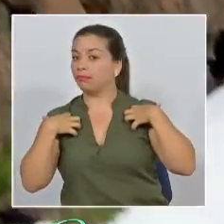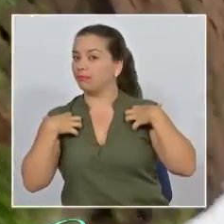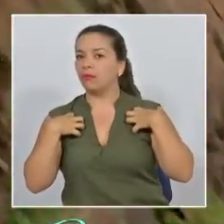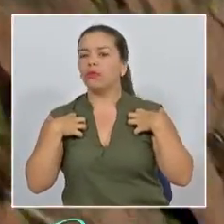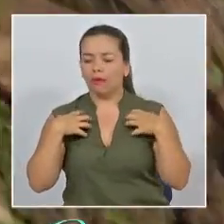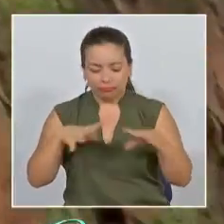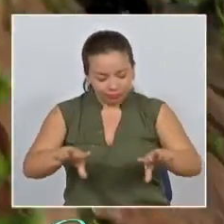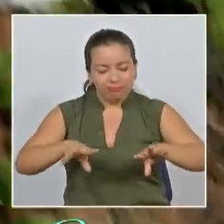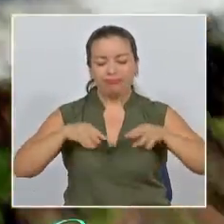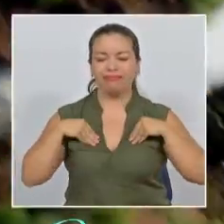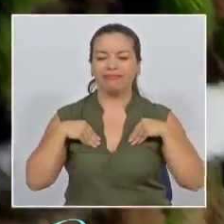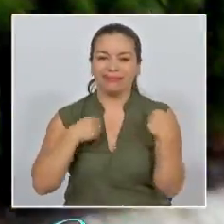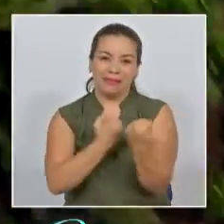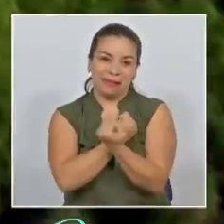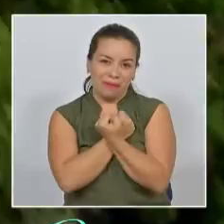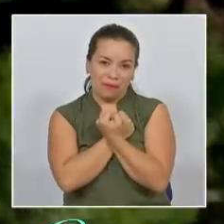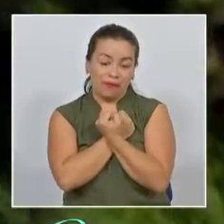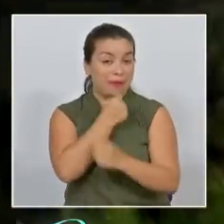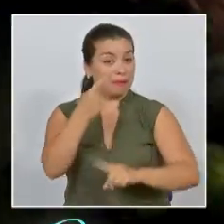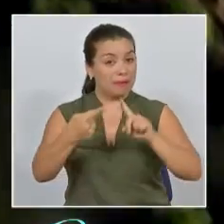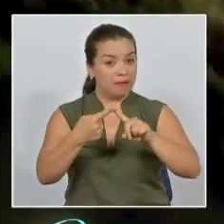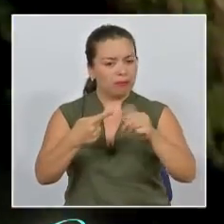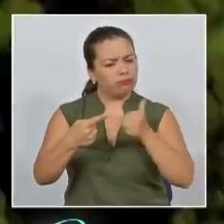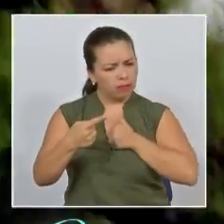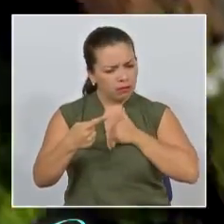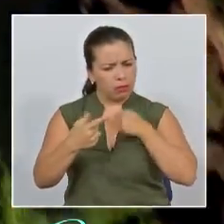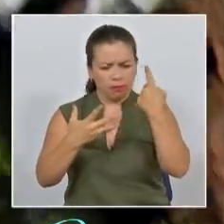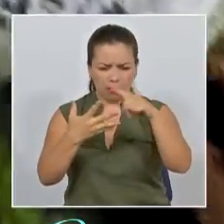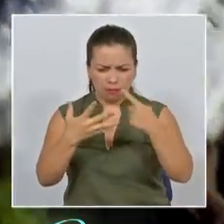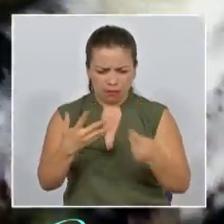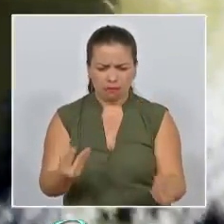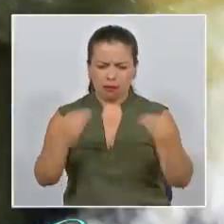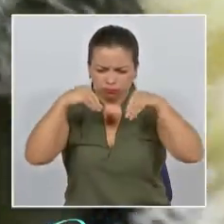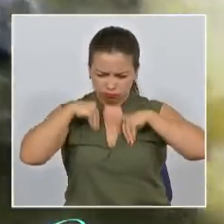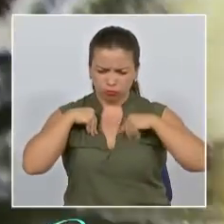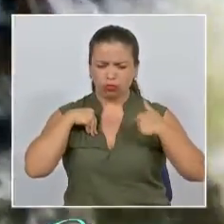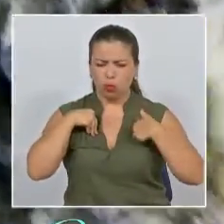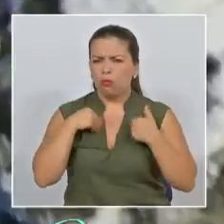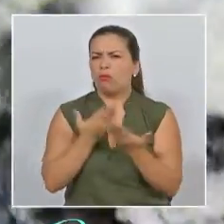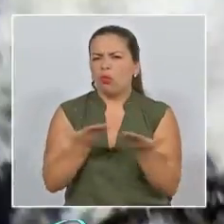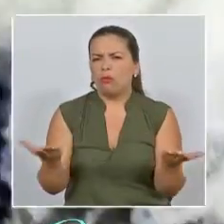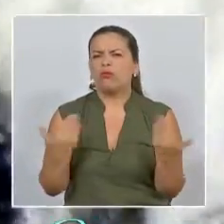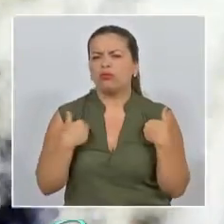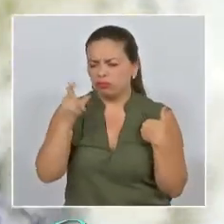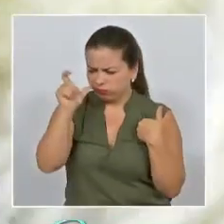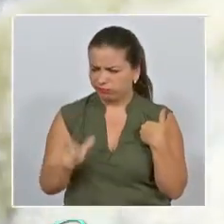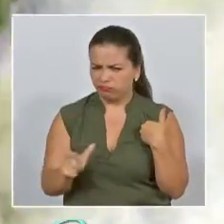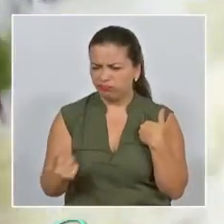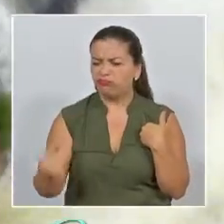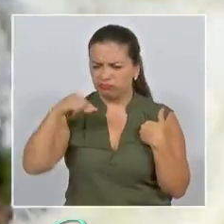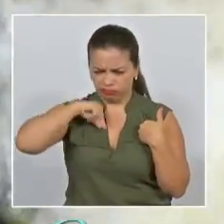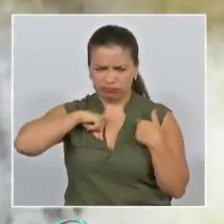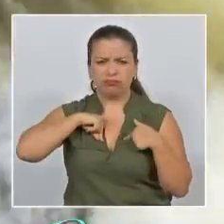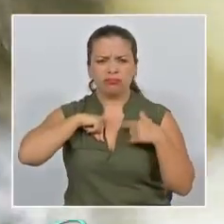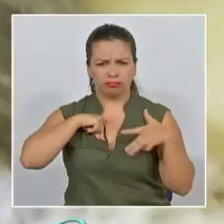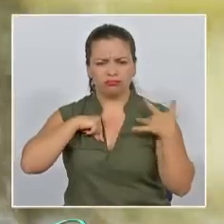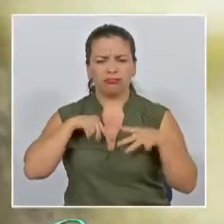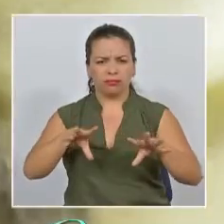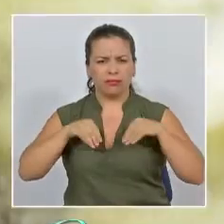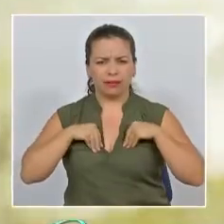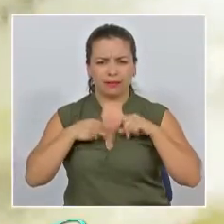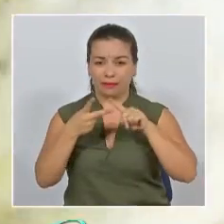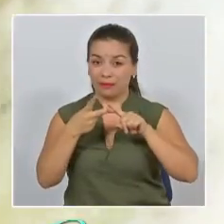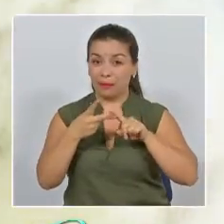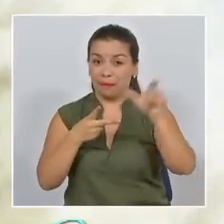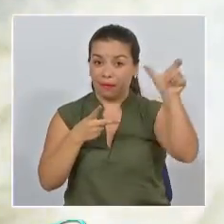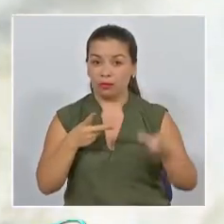de aceptación. Primero te aceptas a ti mismo por quién eres y por lo que eres, y luego a la persona que amas, sin